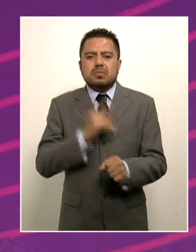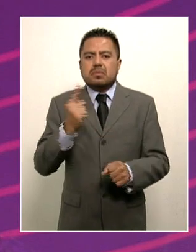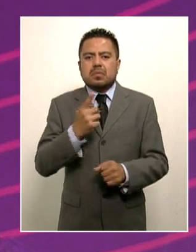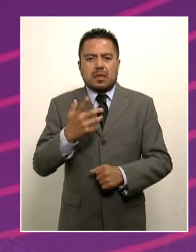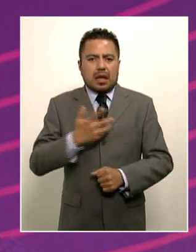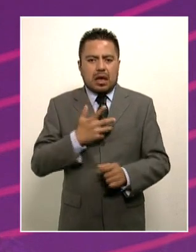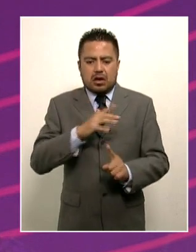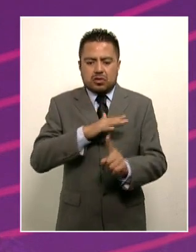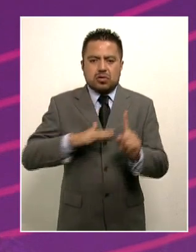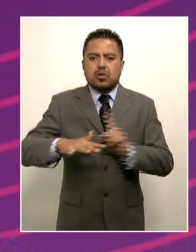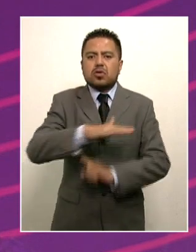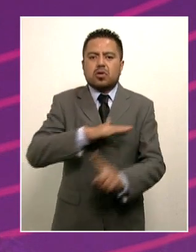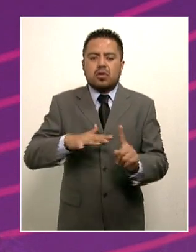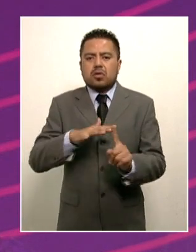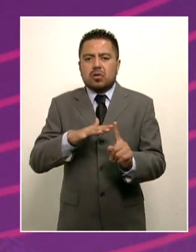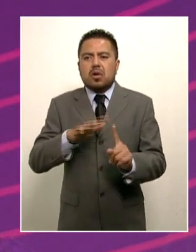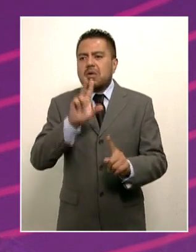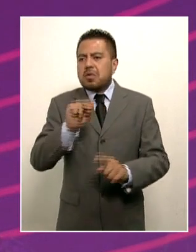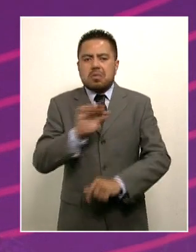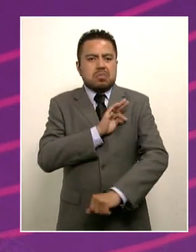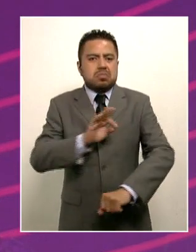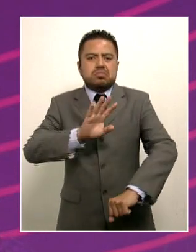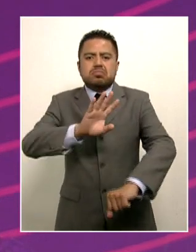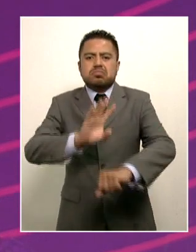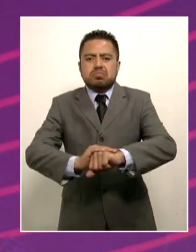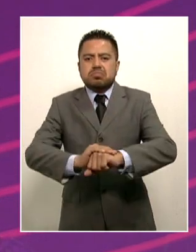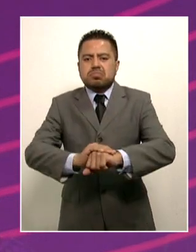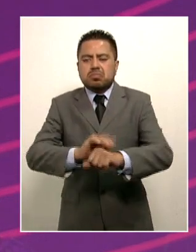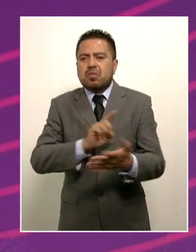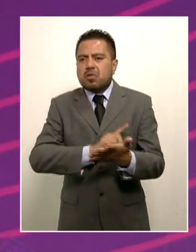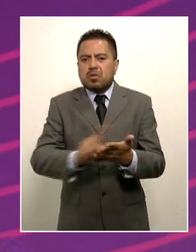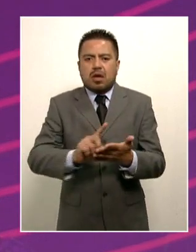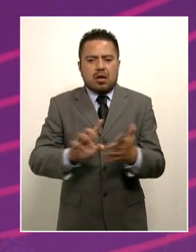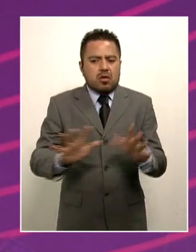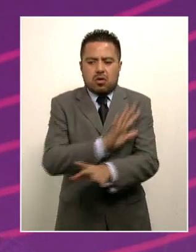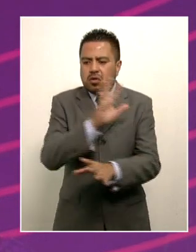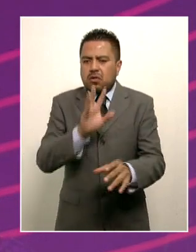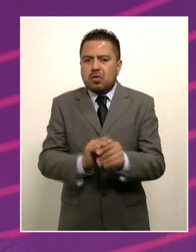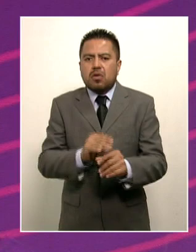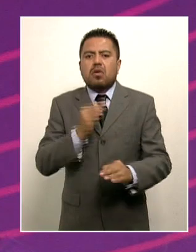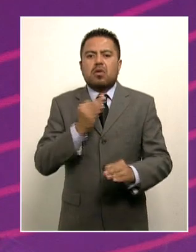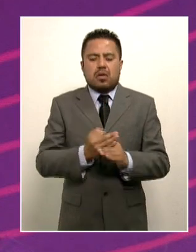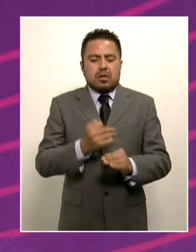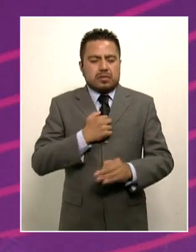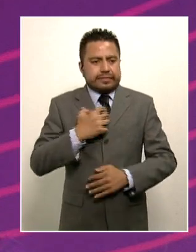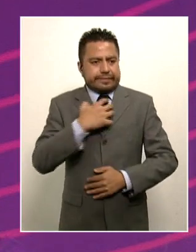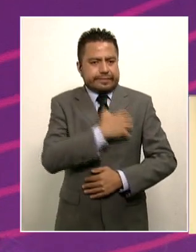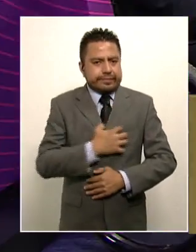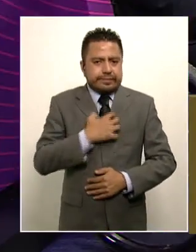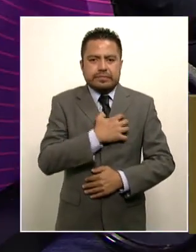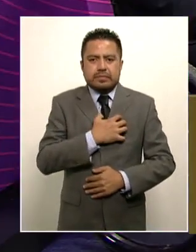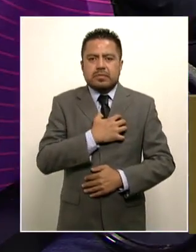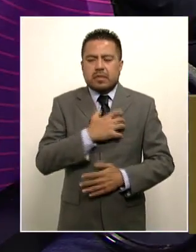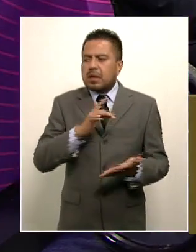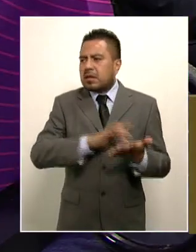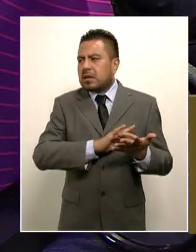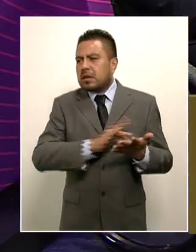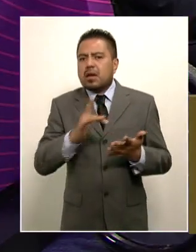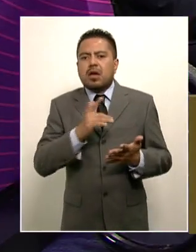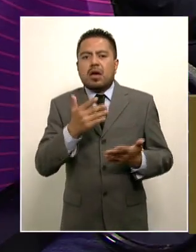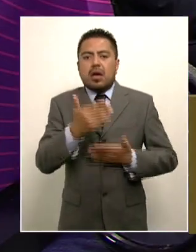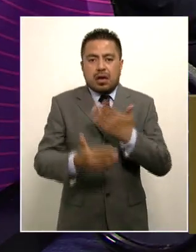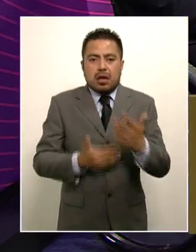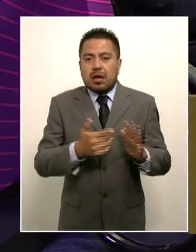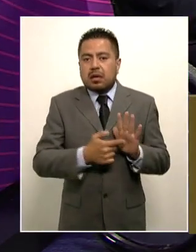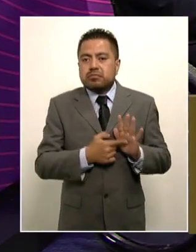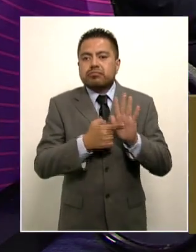tenemos un entorno que no permite que ejerzan sus derechos a plenitud. Y estoy muy agradecida y muy contenta el día de hoy de